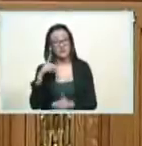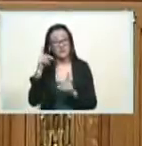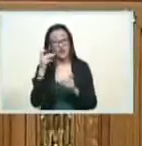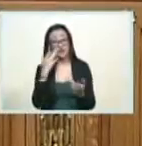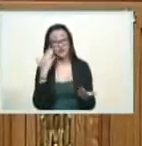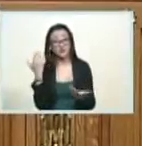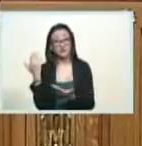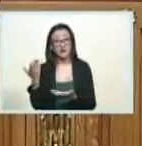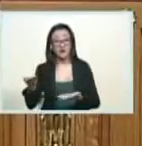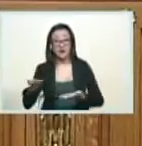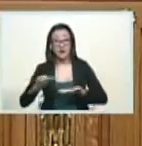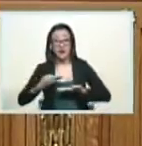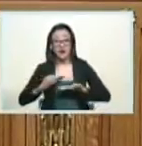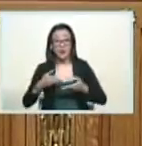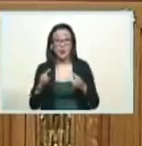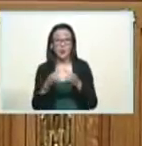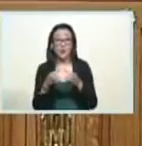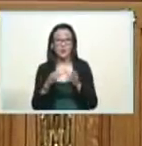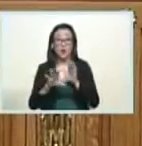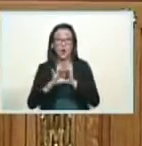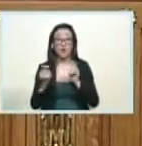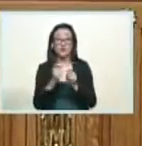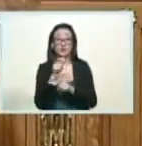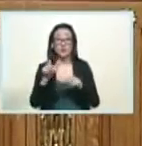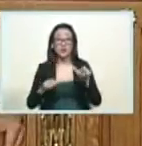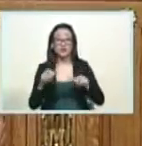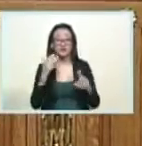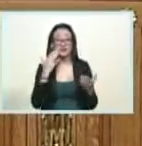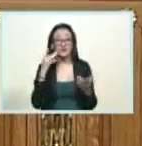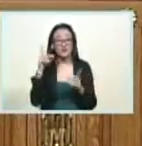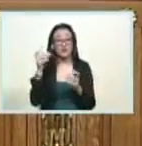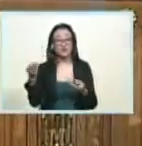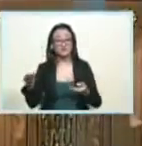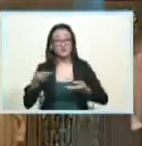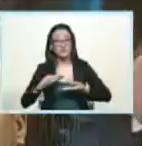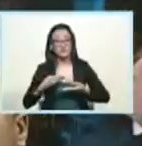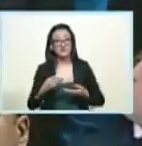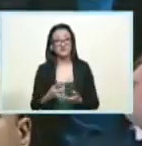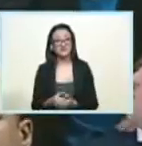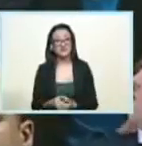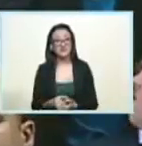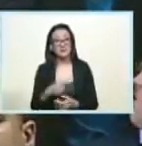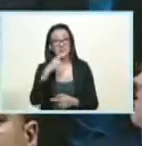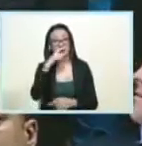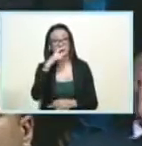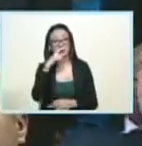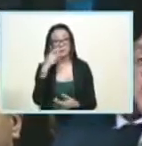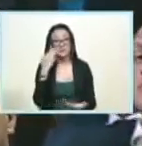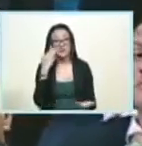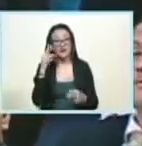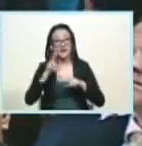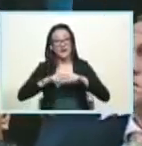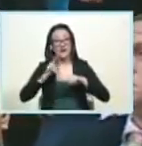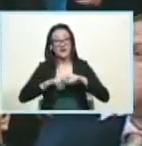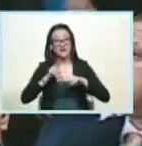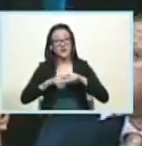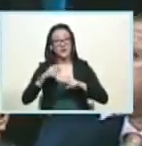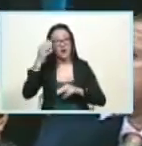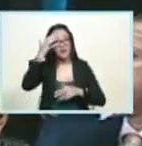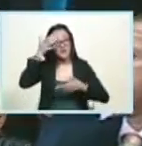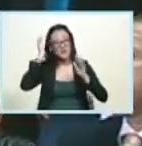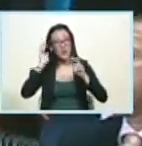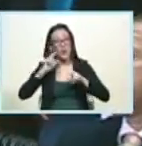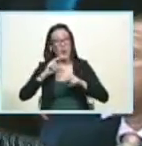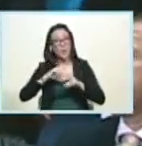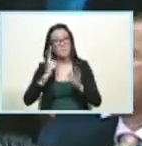Mira, que me traen de regalo un grupo de constituyentes, ¿ves? Salgo con el bigotico negro, el cabello